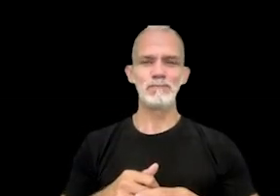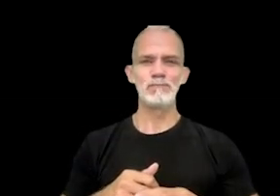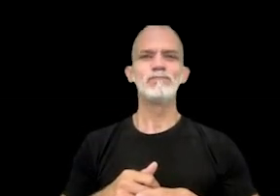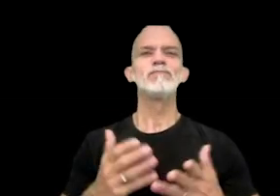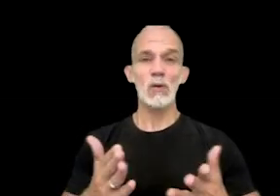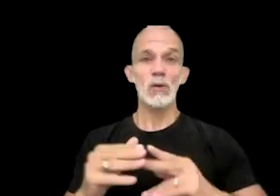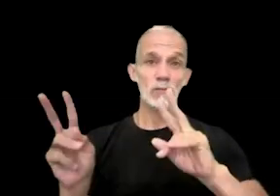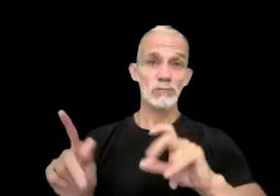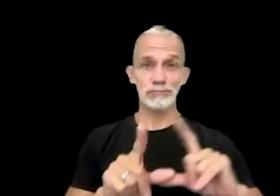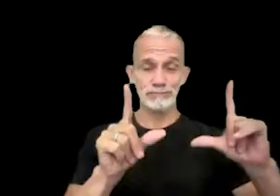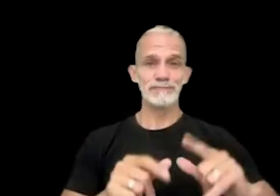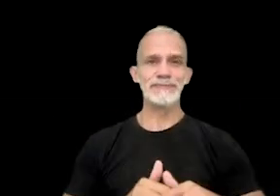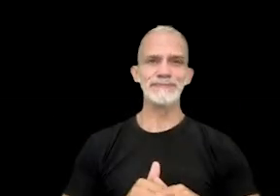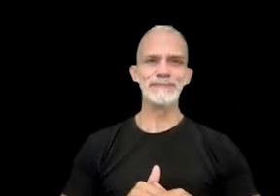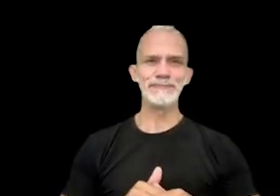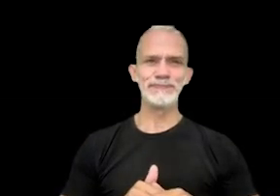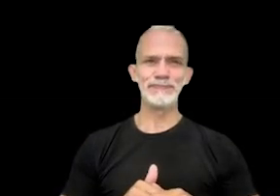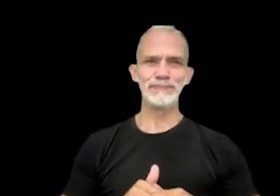Pasemos a la otra página.